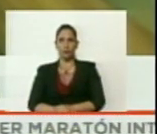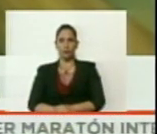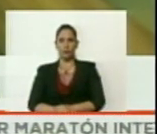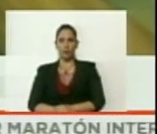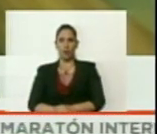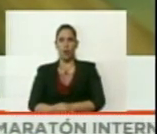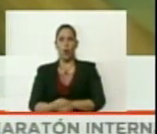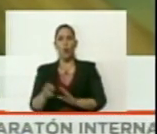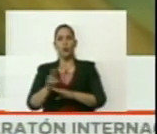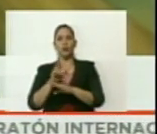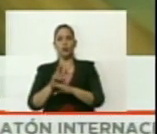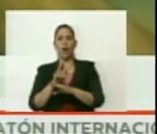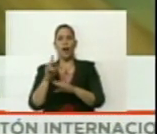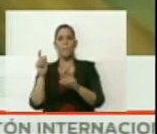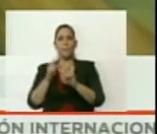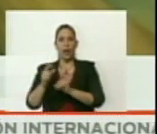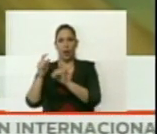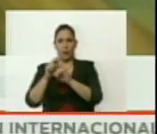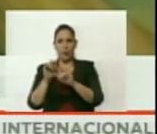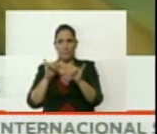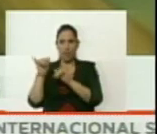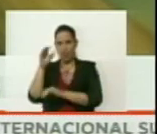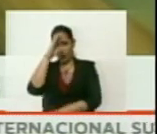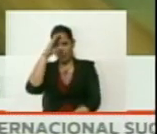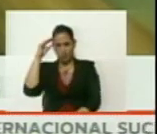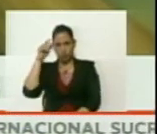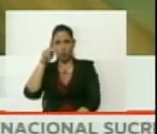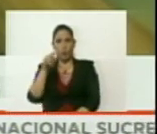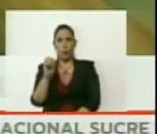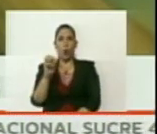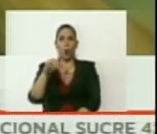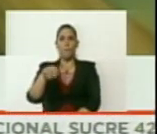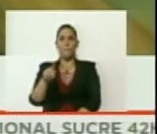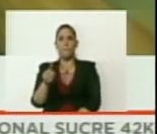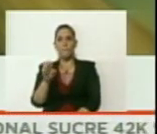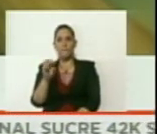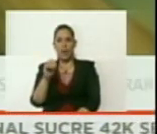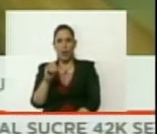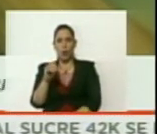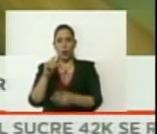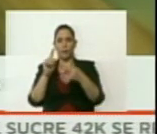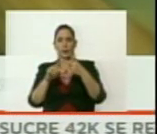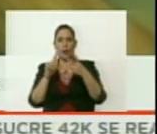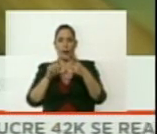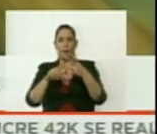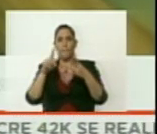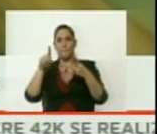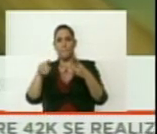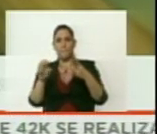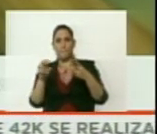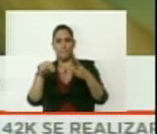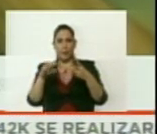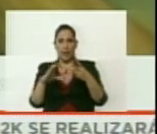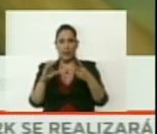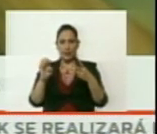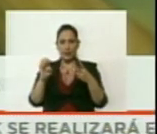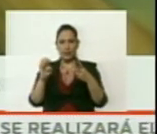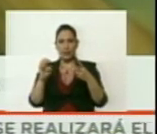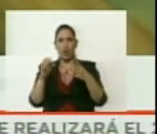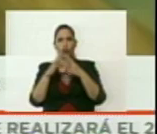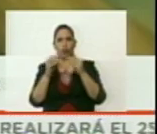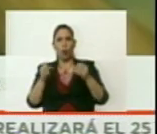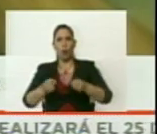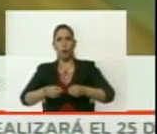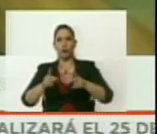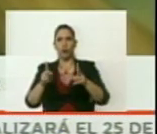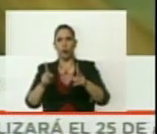Trump, a Mike Pence, a Mike Pompeo, a John Bolton, a Elliot Abrams. Todas las opciones están